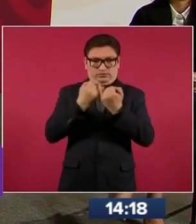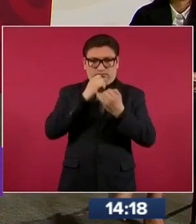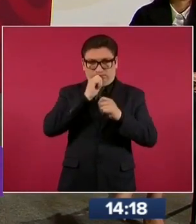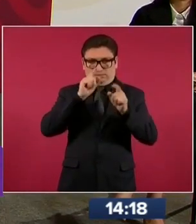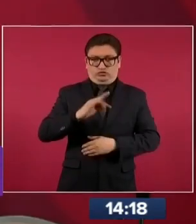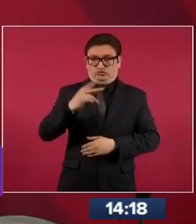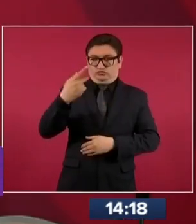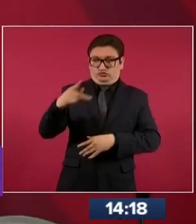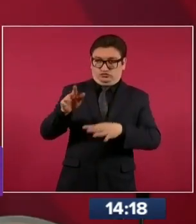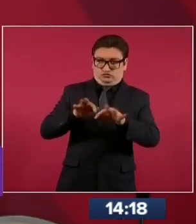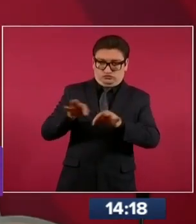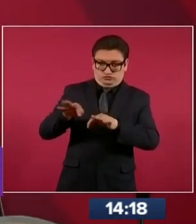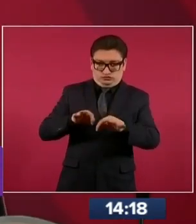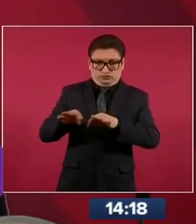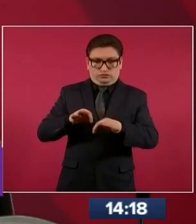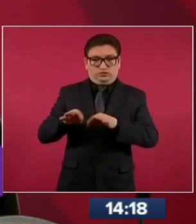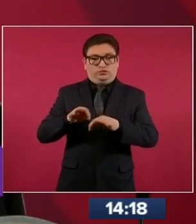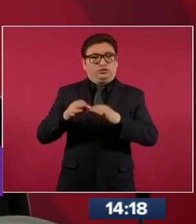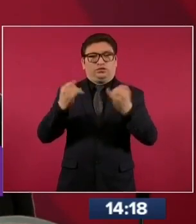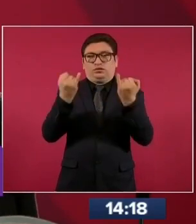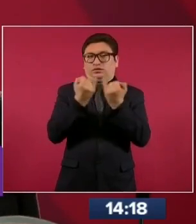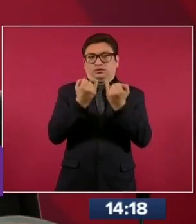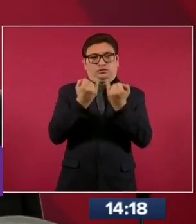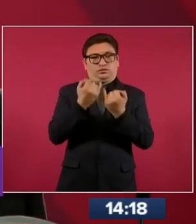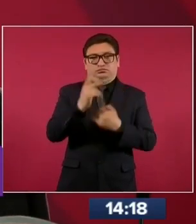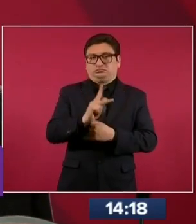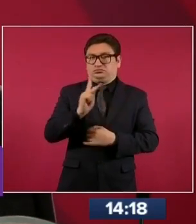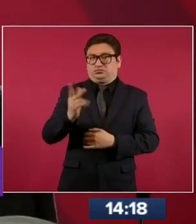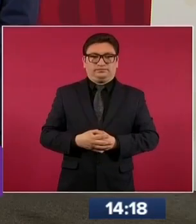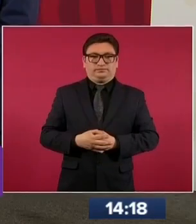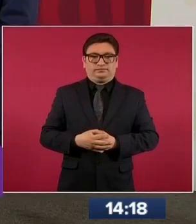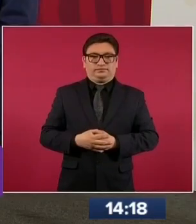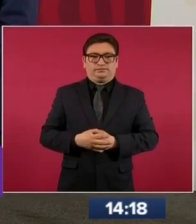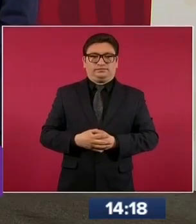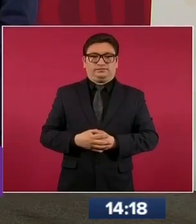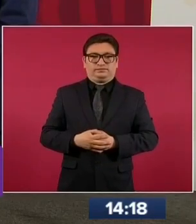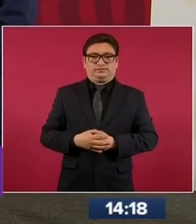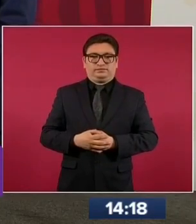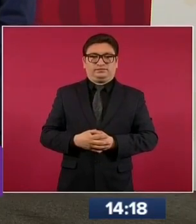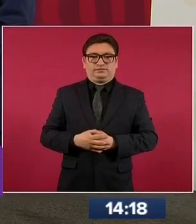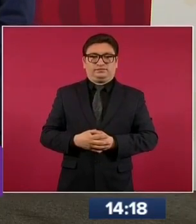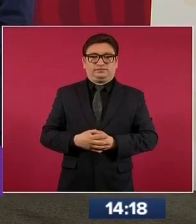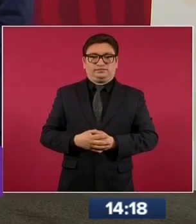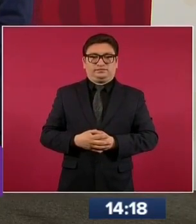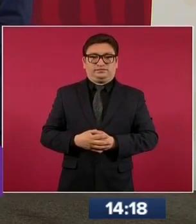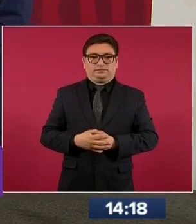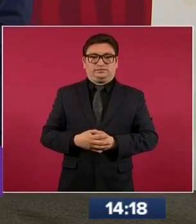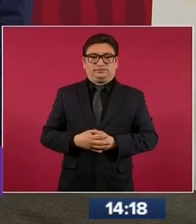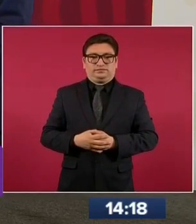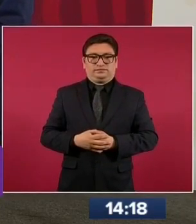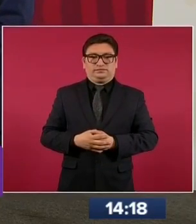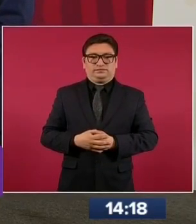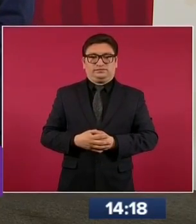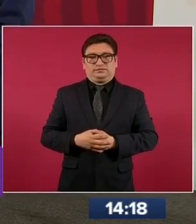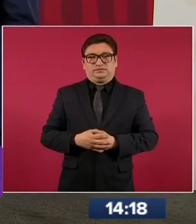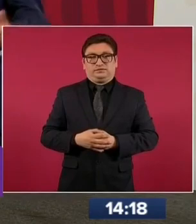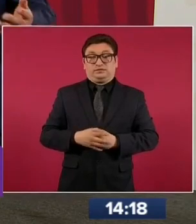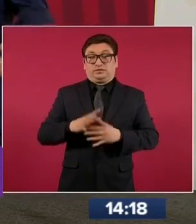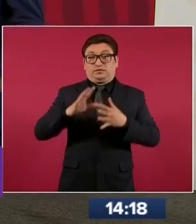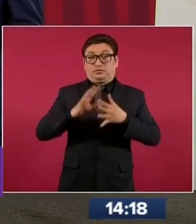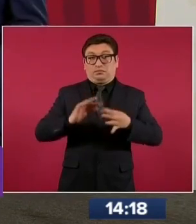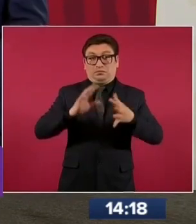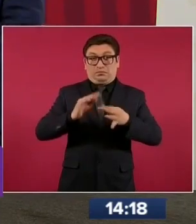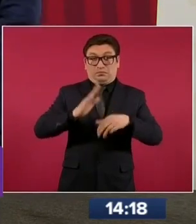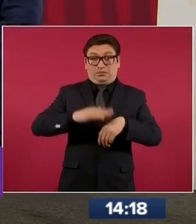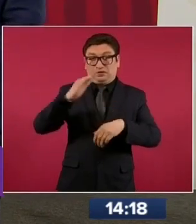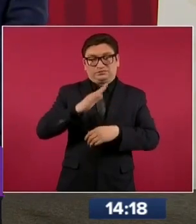tiene una tarea en el Estado de México, por lo que le agradeció su apoyo y los logros en las aduanas. Con este